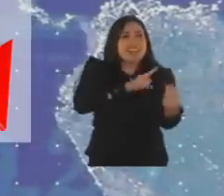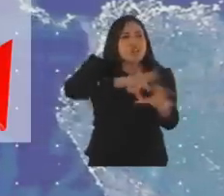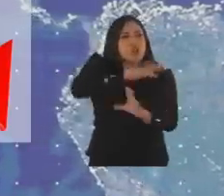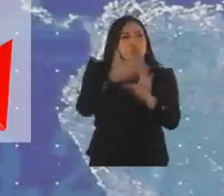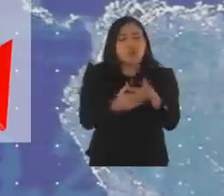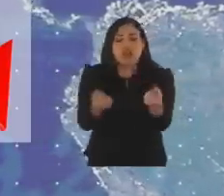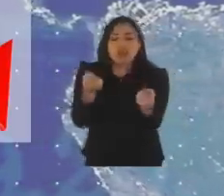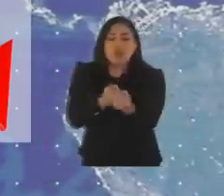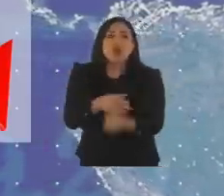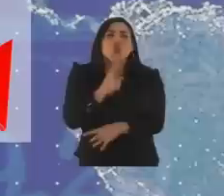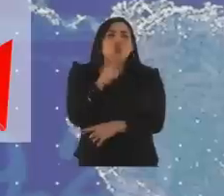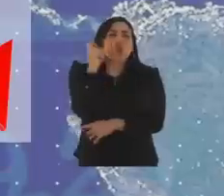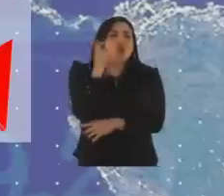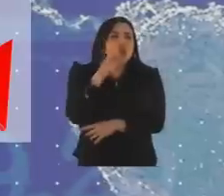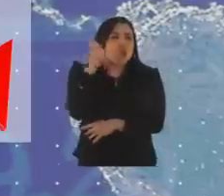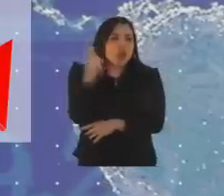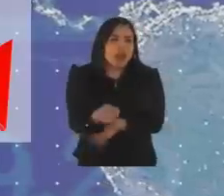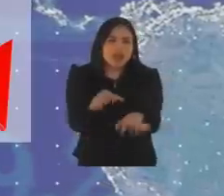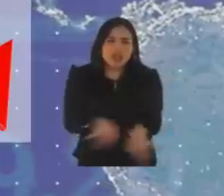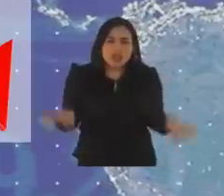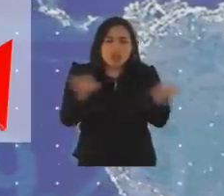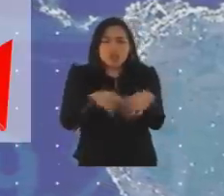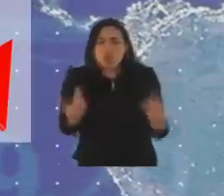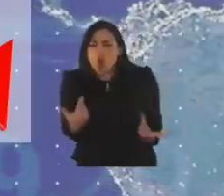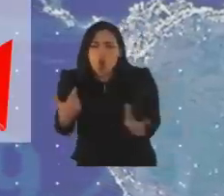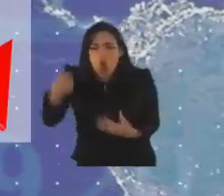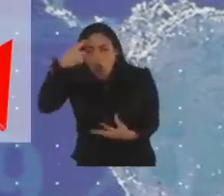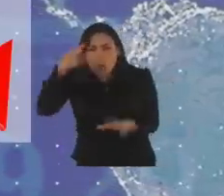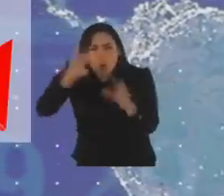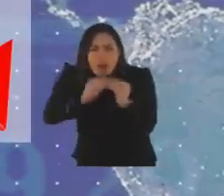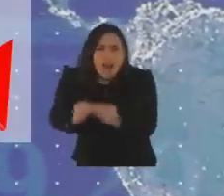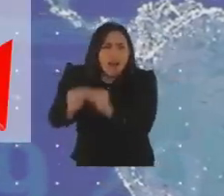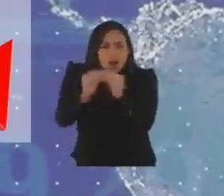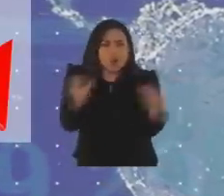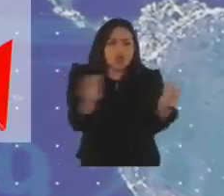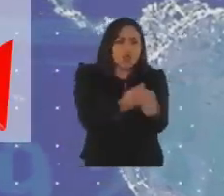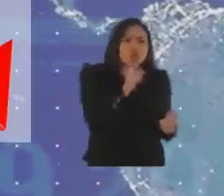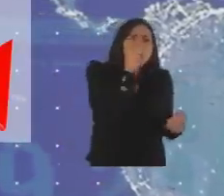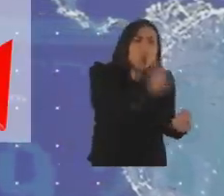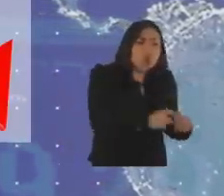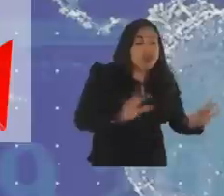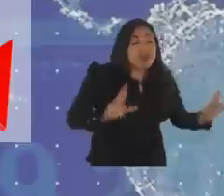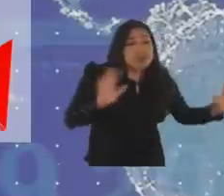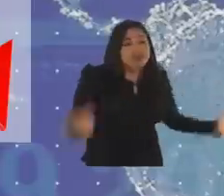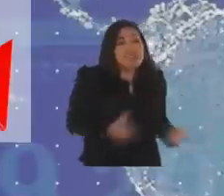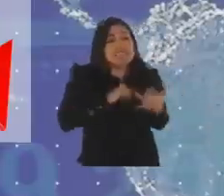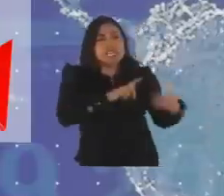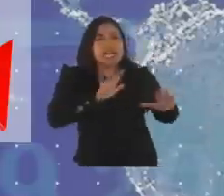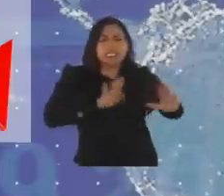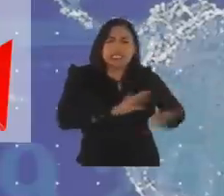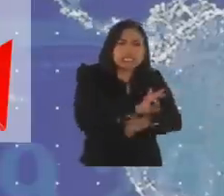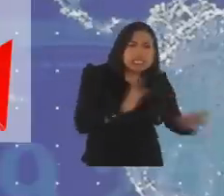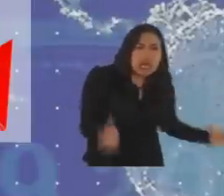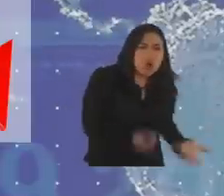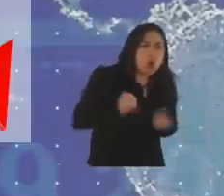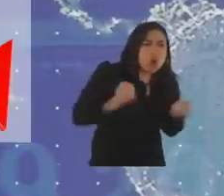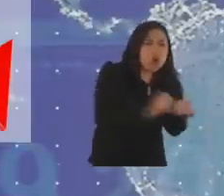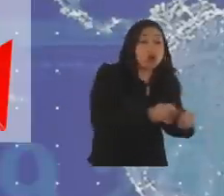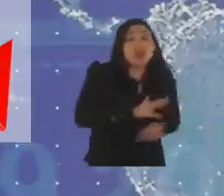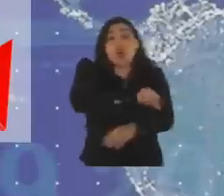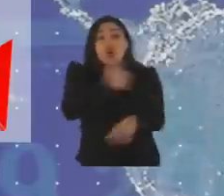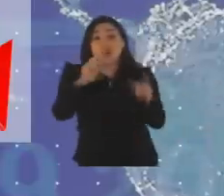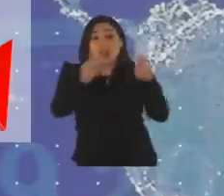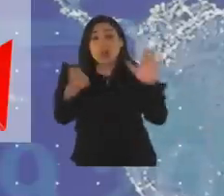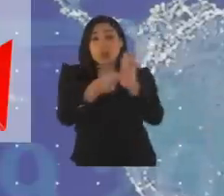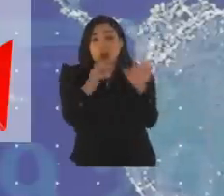el apoyo a Ucrania y políticas para garantizar entonces que esta población pueda sobrevivir a la guerra. Y además se tocó un tema muy